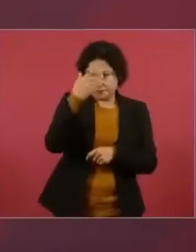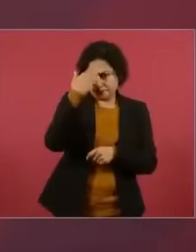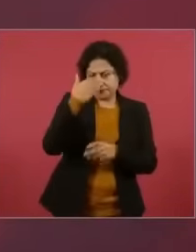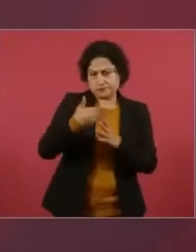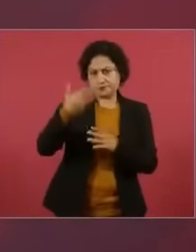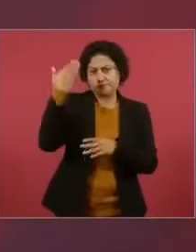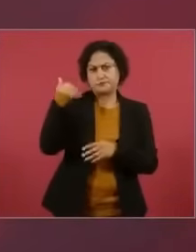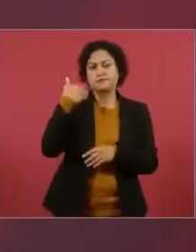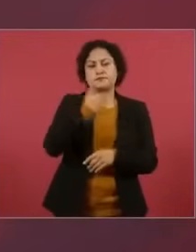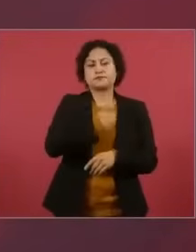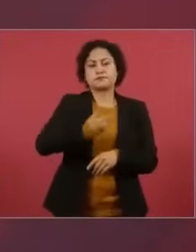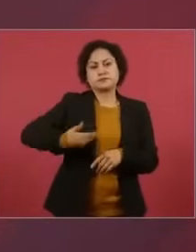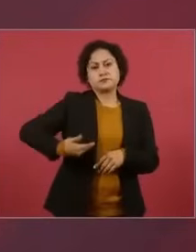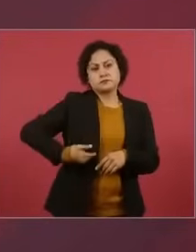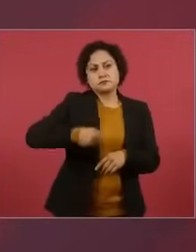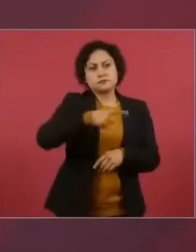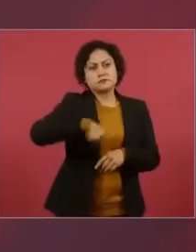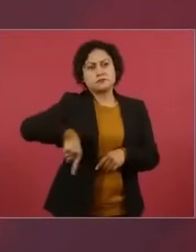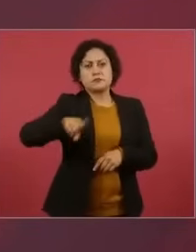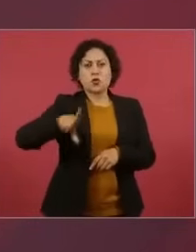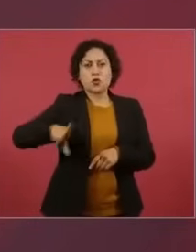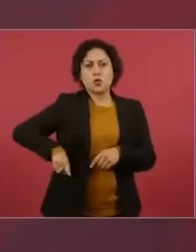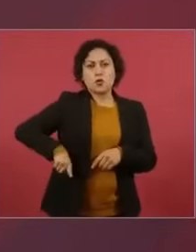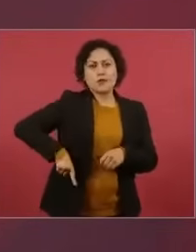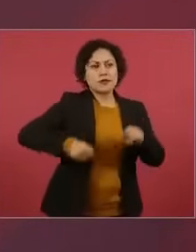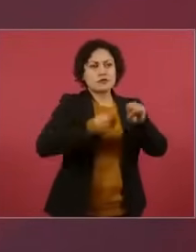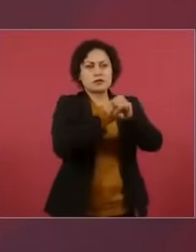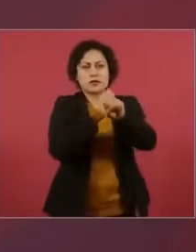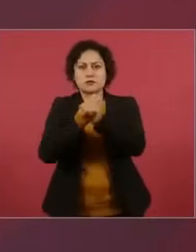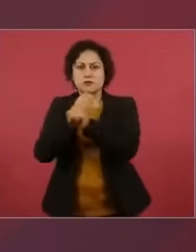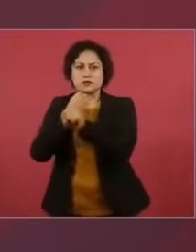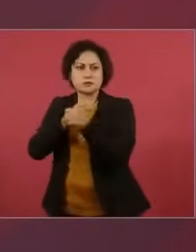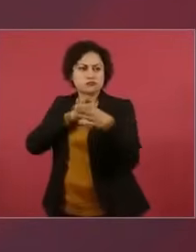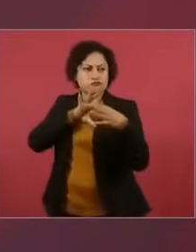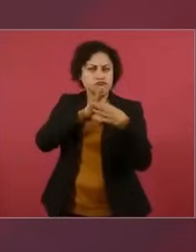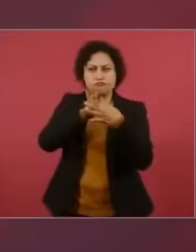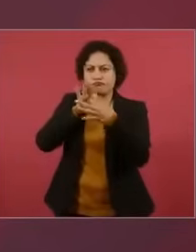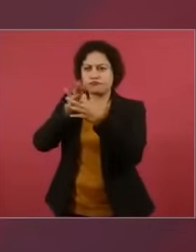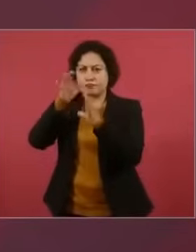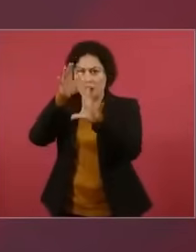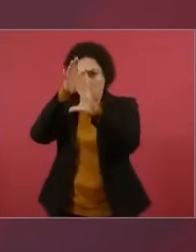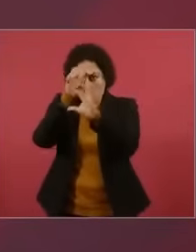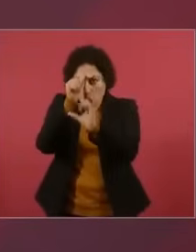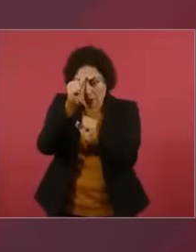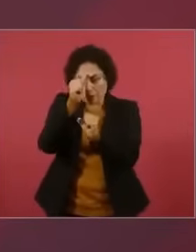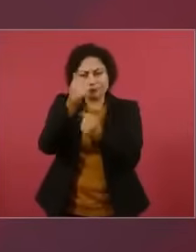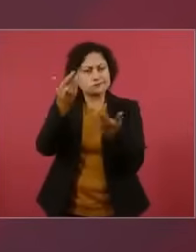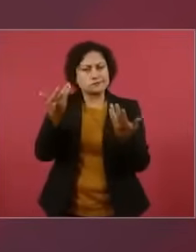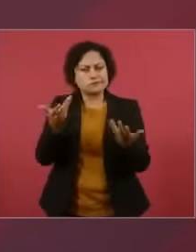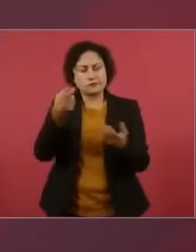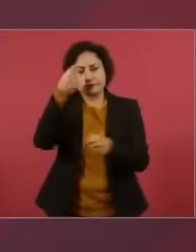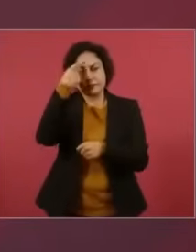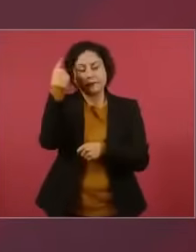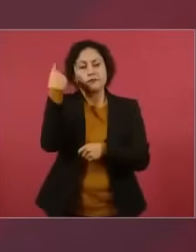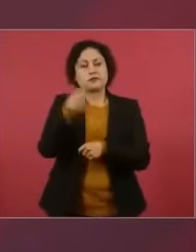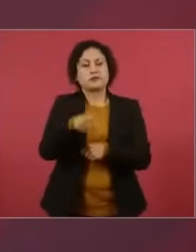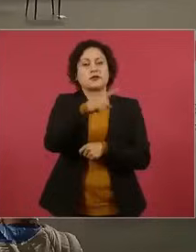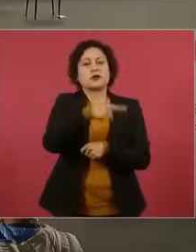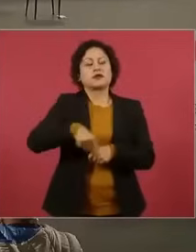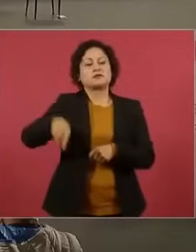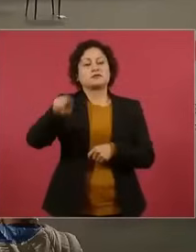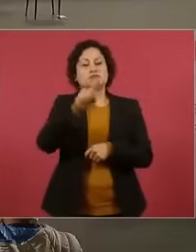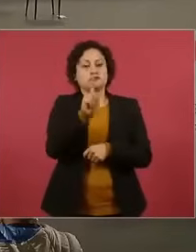convenios con los gobiernos estatales para que se estableciera la universalidad de